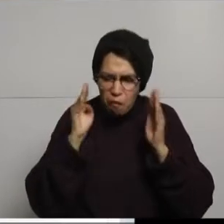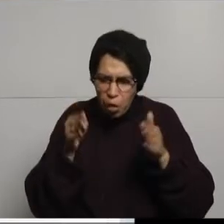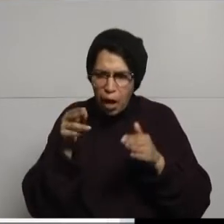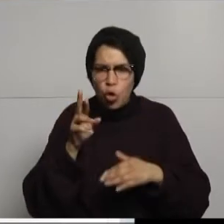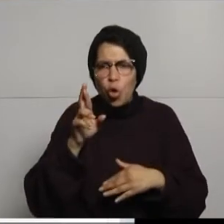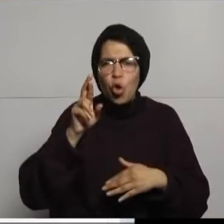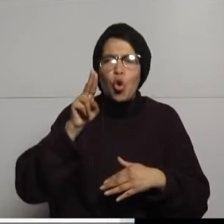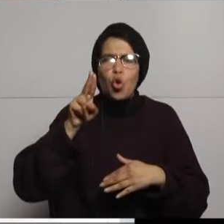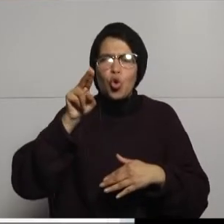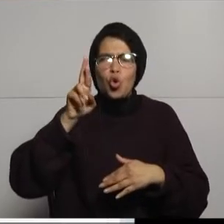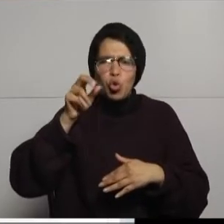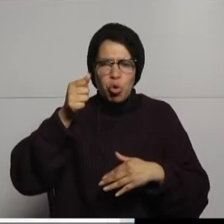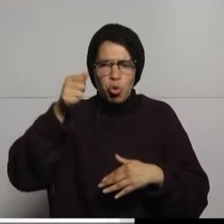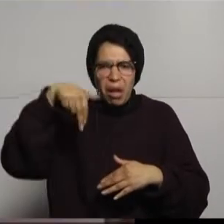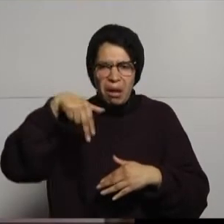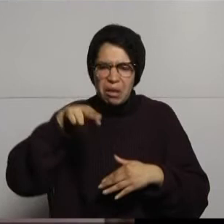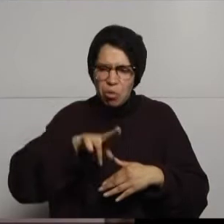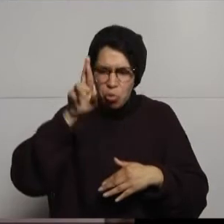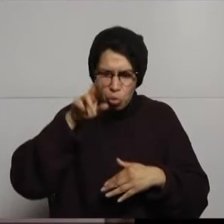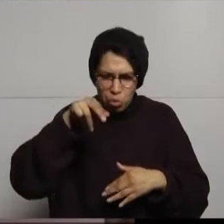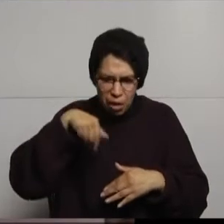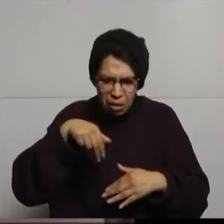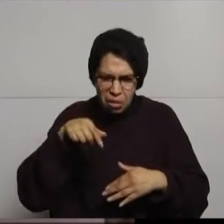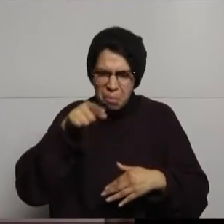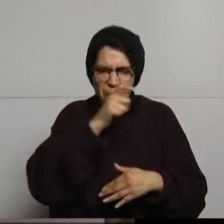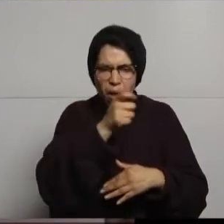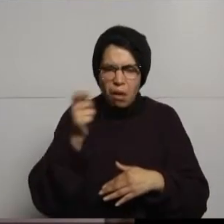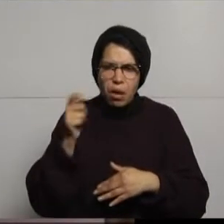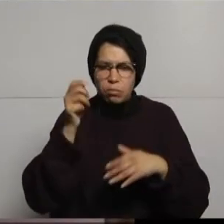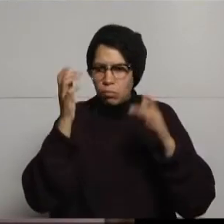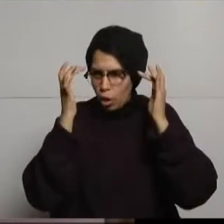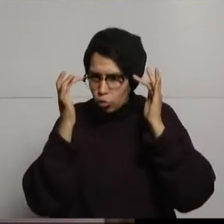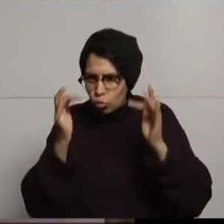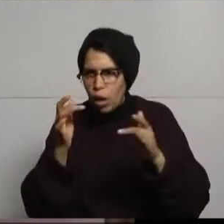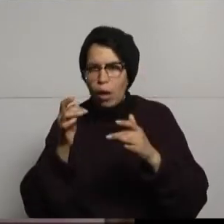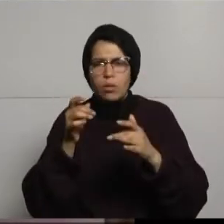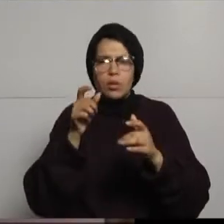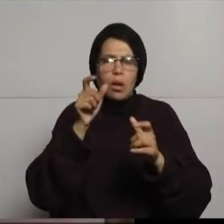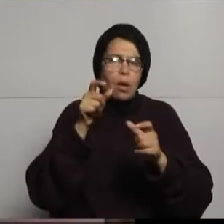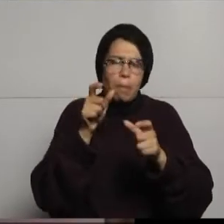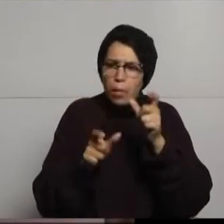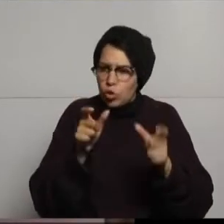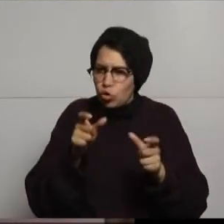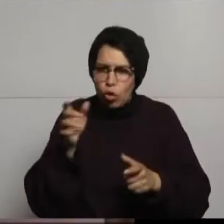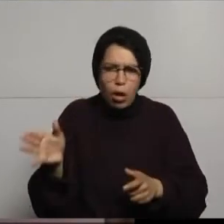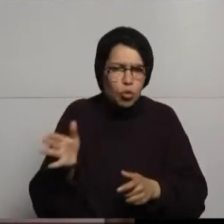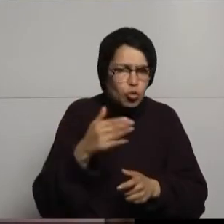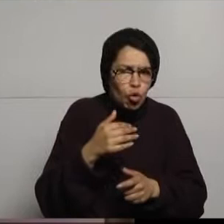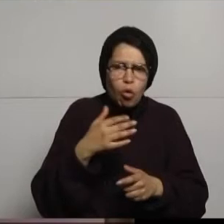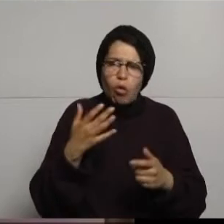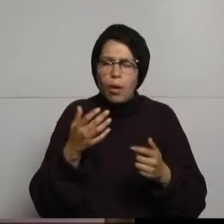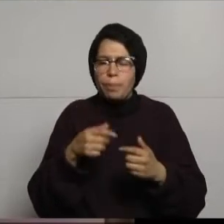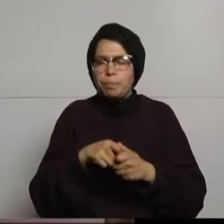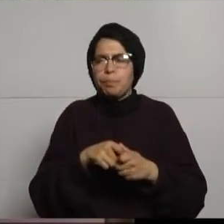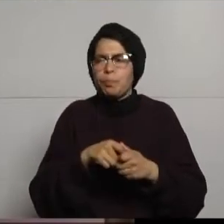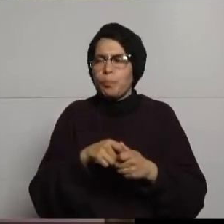Empresarios, academia, inversionistas, estudiantes, en fin. A partir de este proyecto, que es un muy buen edificio, de una muy alta